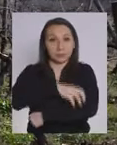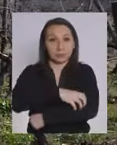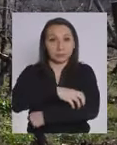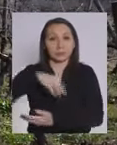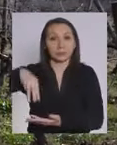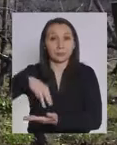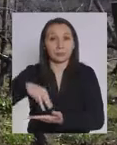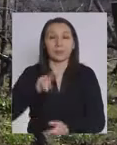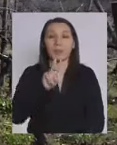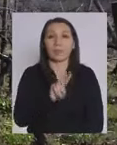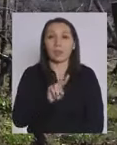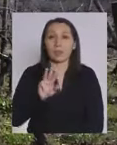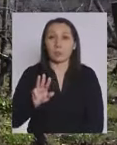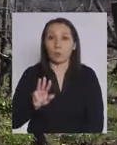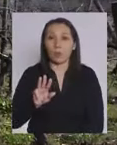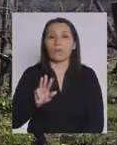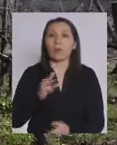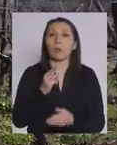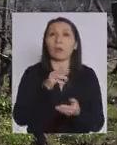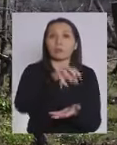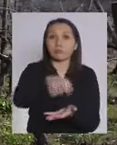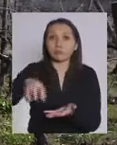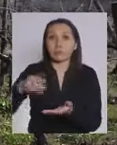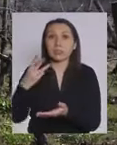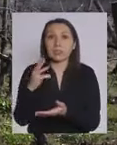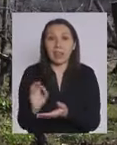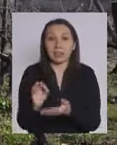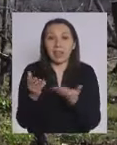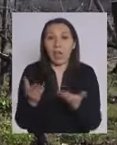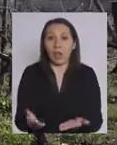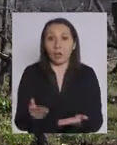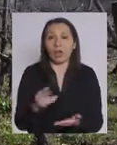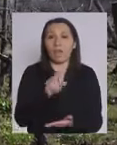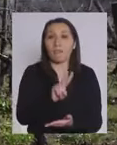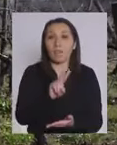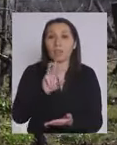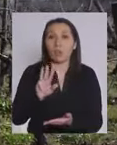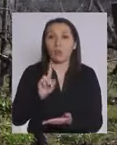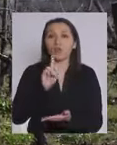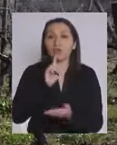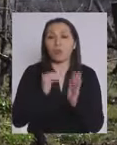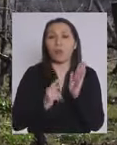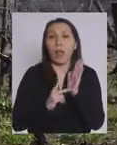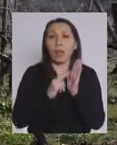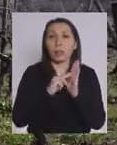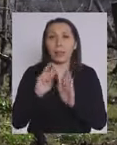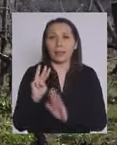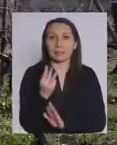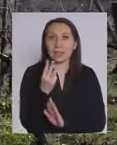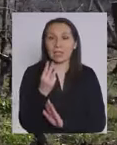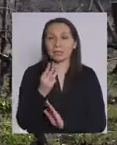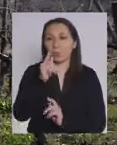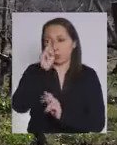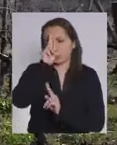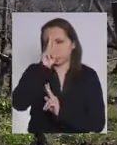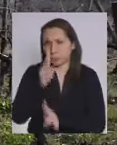29 de las 30 comunas se encuentran en fase 3 y quiero reconocer